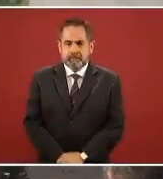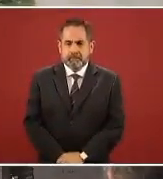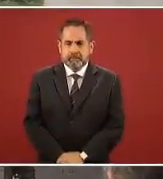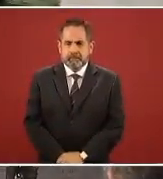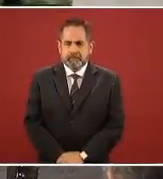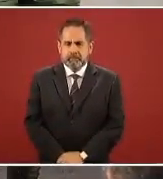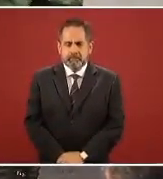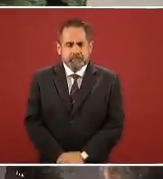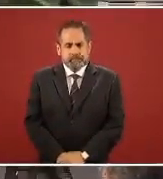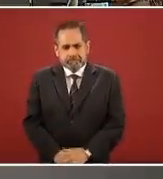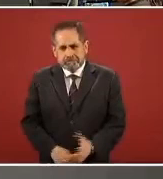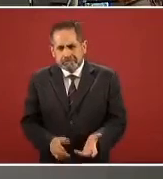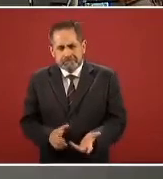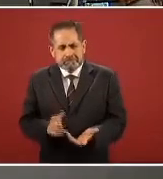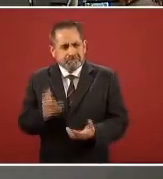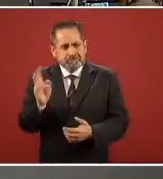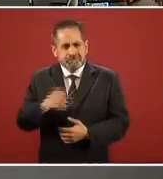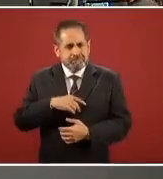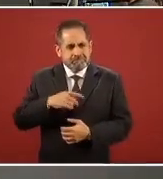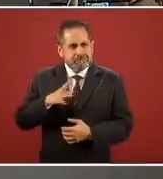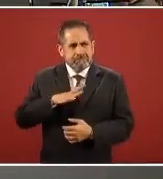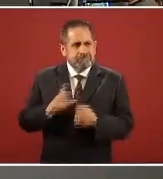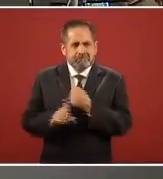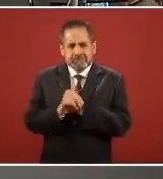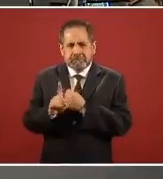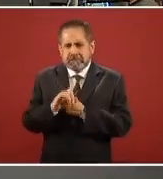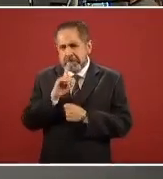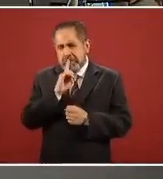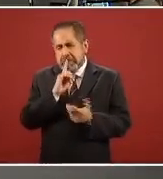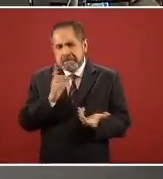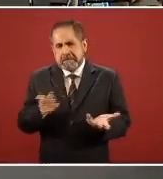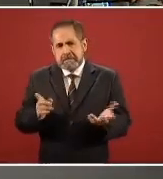La verdad es que no hemos tenido problema